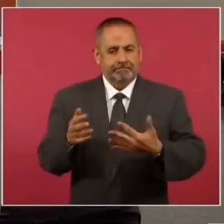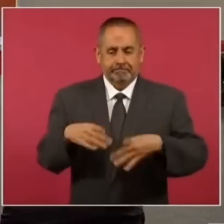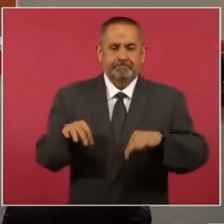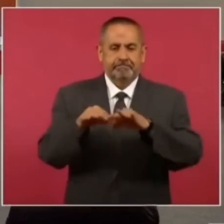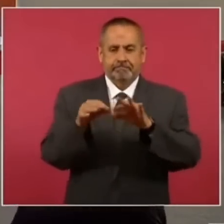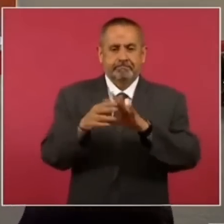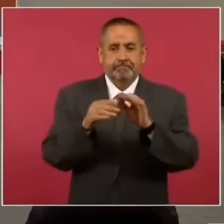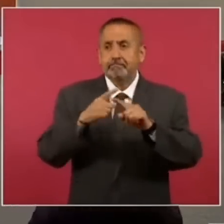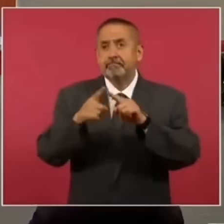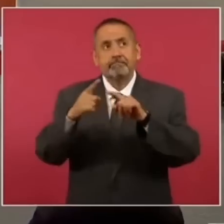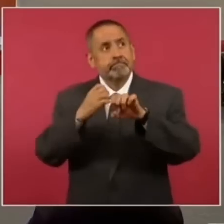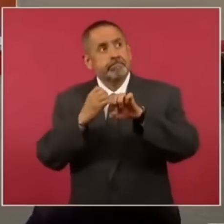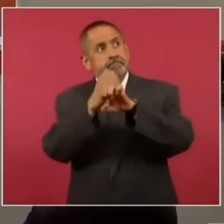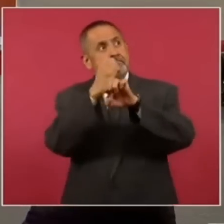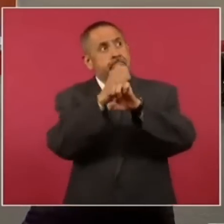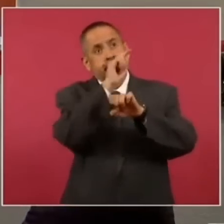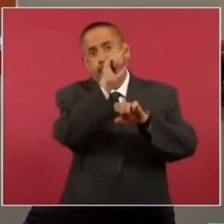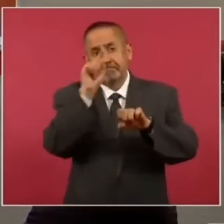para todos los estados.